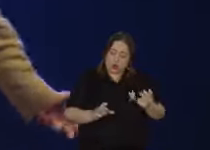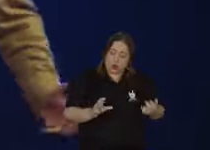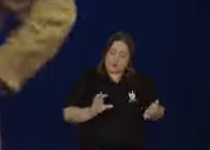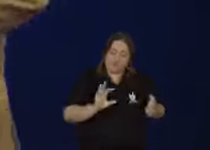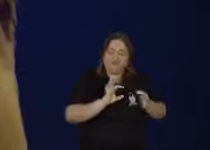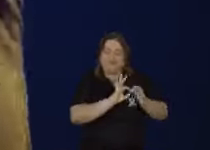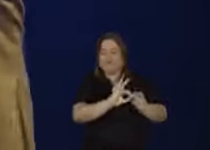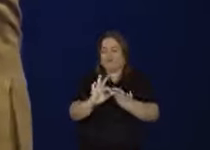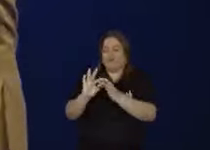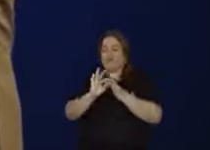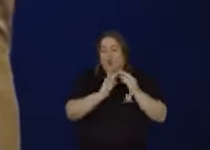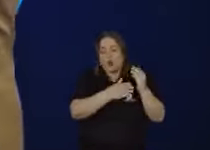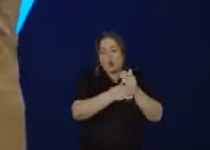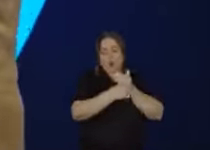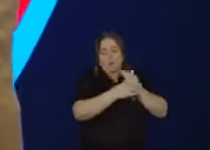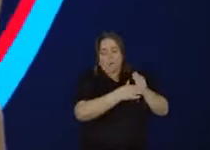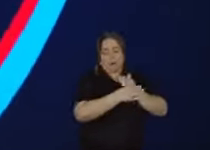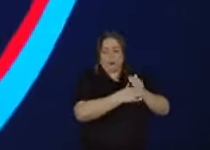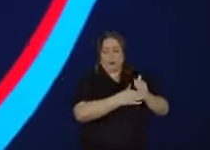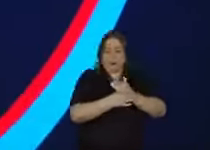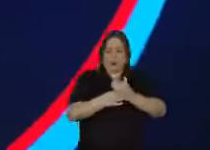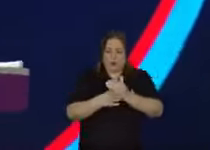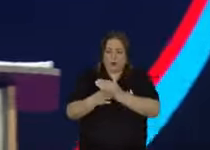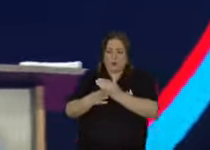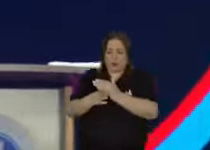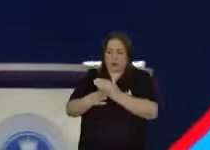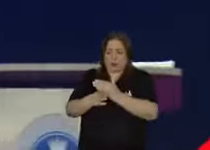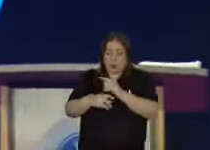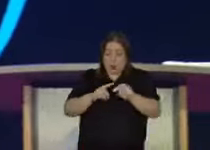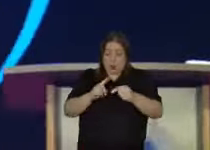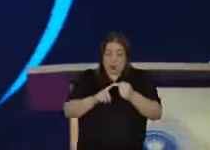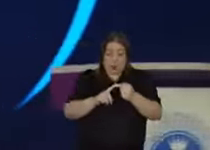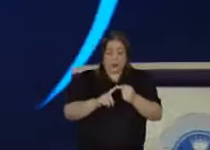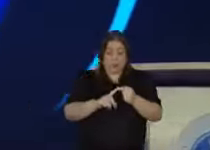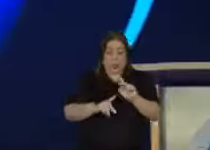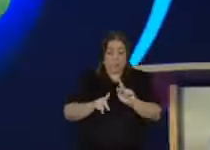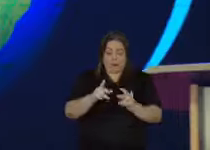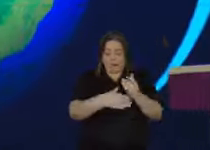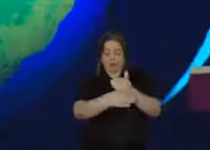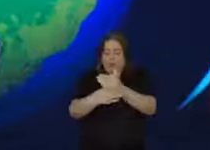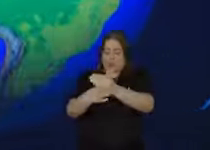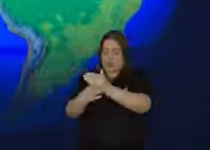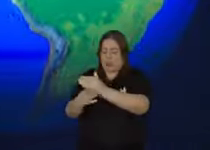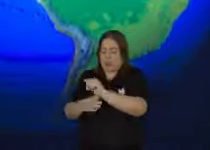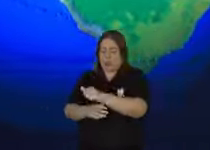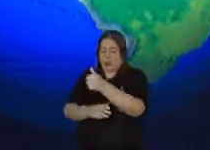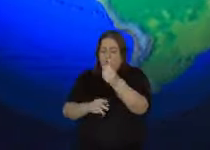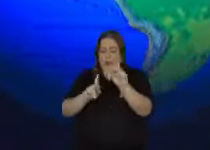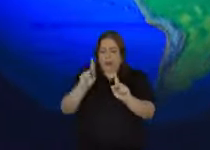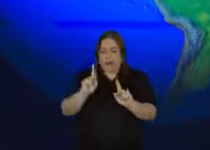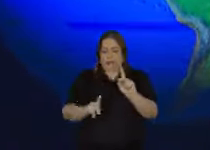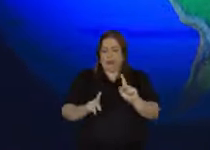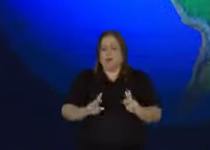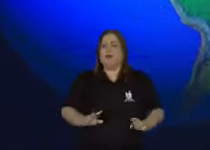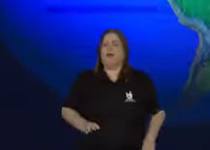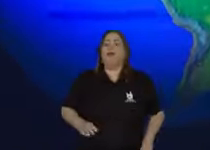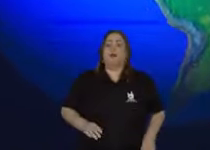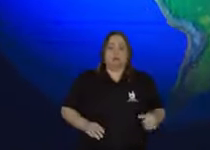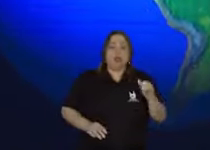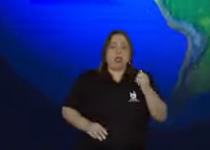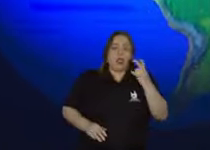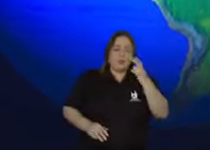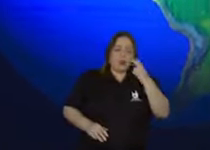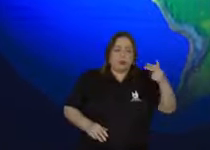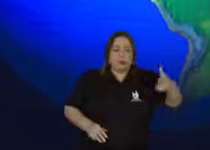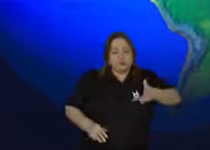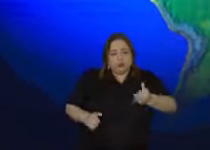relacionamos. Y al relacionarnos, nos hacemos vulnerables. Cuando yo voy conduciendo un carro y viene un camión que se